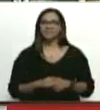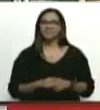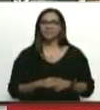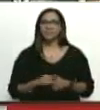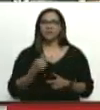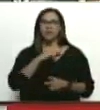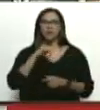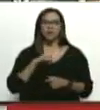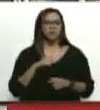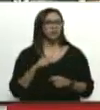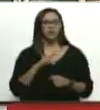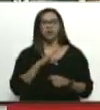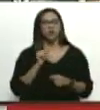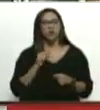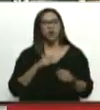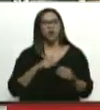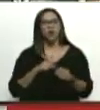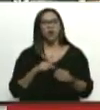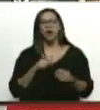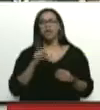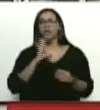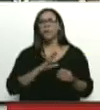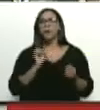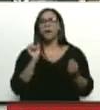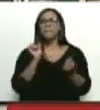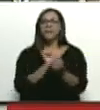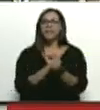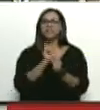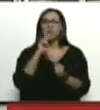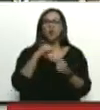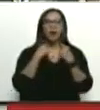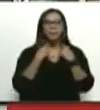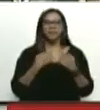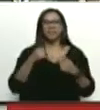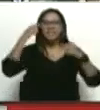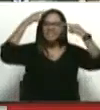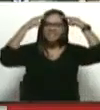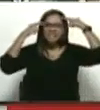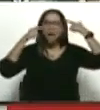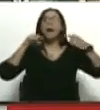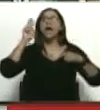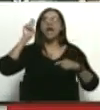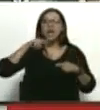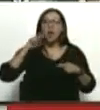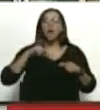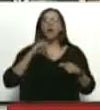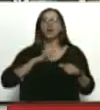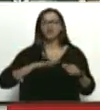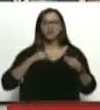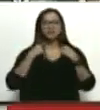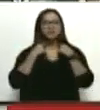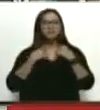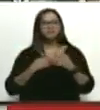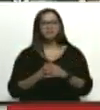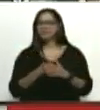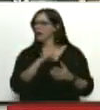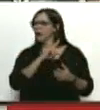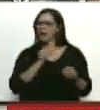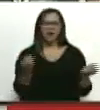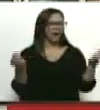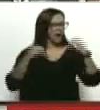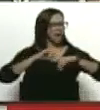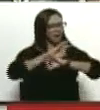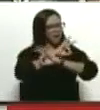Nosotros no salimos ni estuvimos presos nunca derrotados. Y Chávez jamás estuvo derrotado. No negociamos con nadie.